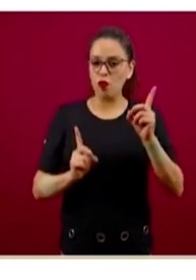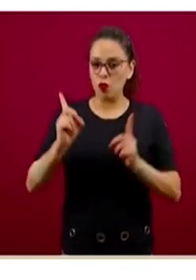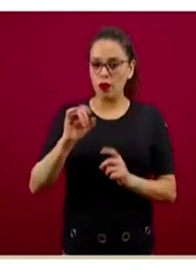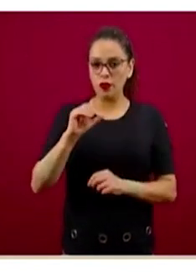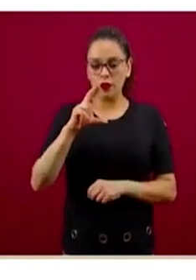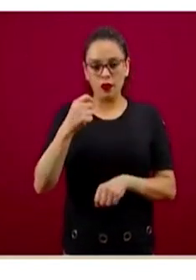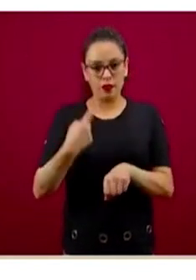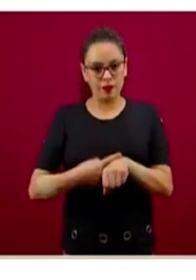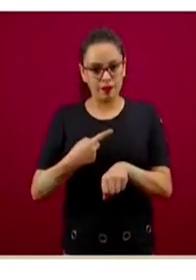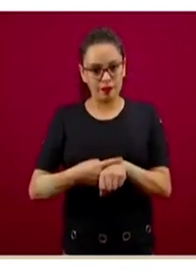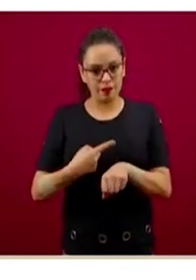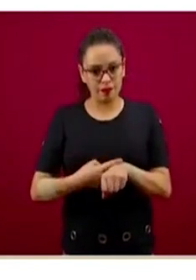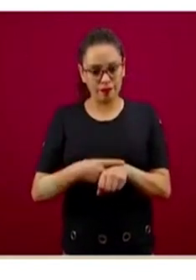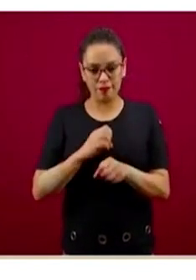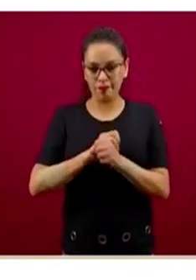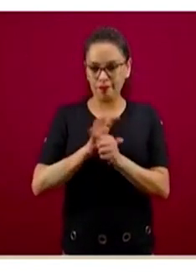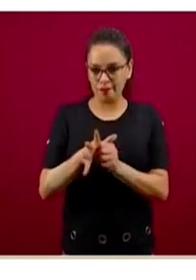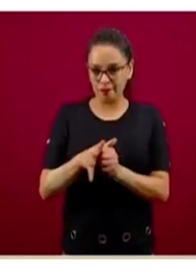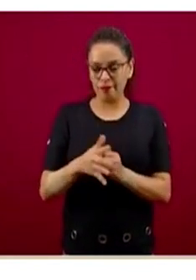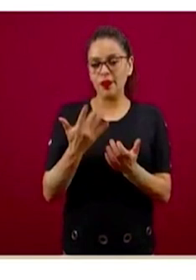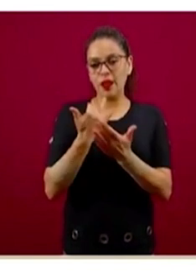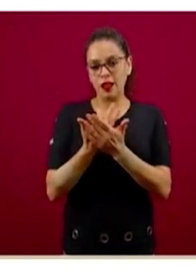Vamos a ver cuáles son sus resultados.